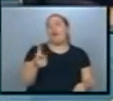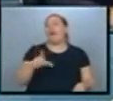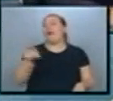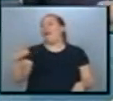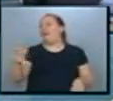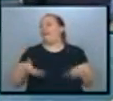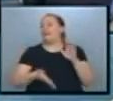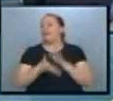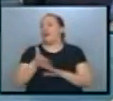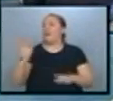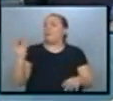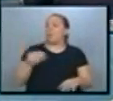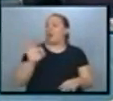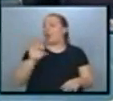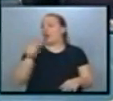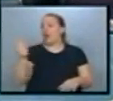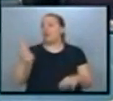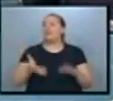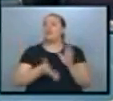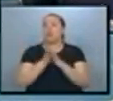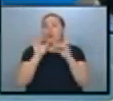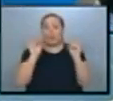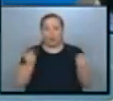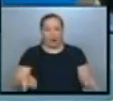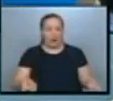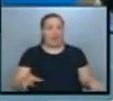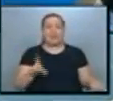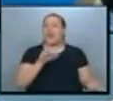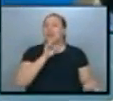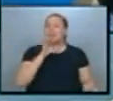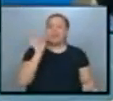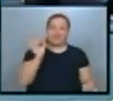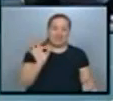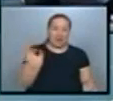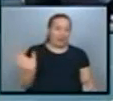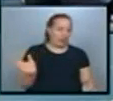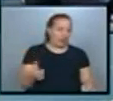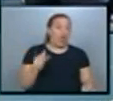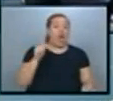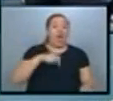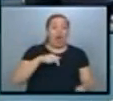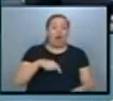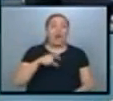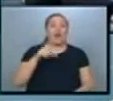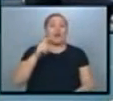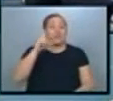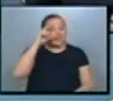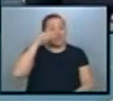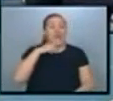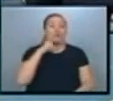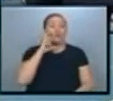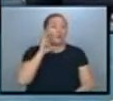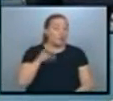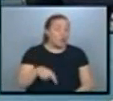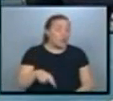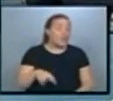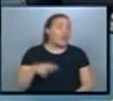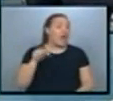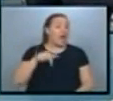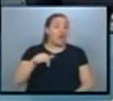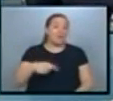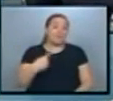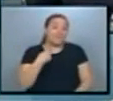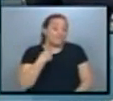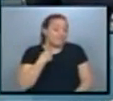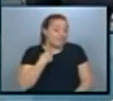pierde. Sí. Los técnicos saben todo. Guillermo sabe todo. Centurión ahora queda en la mira, queda tan expuesto que la